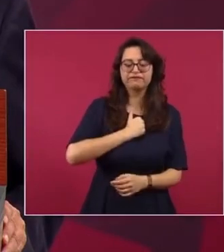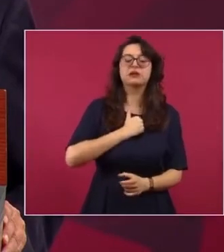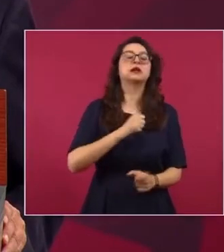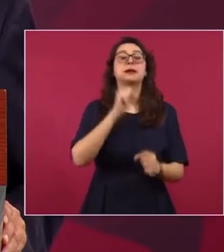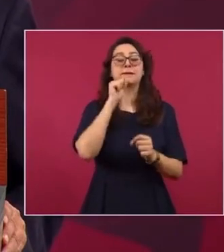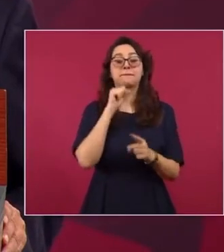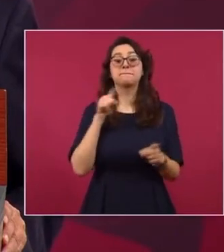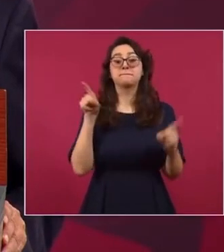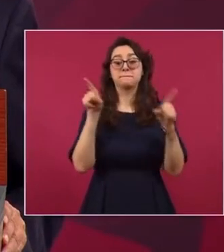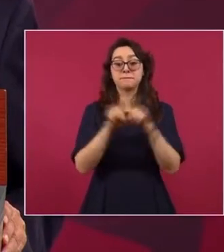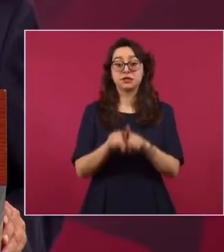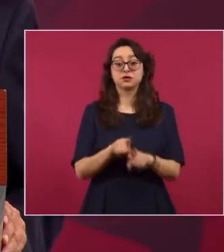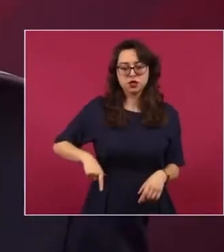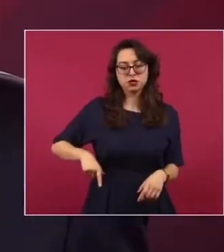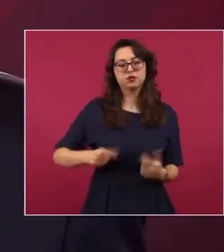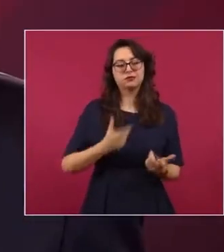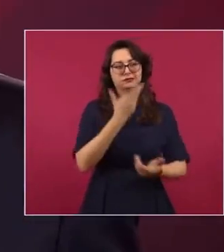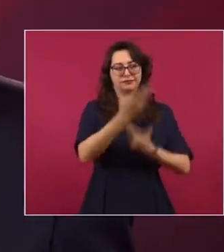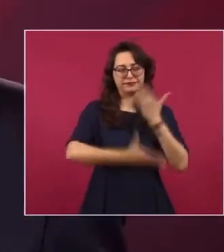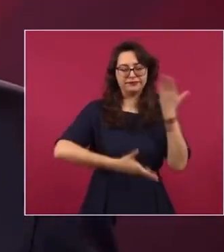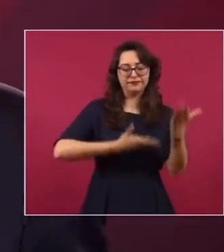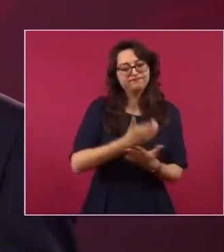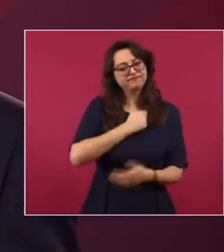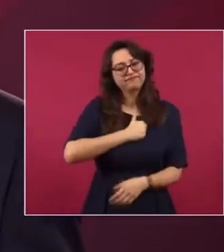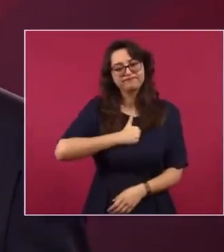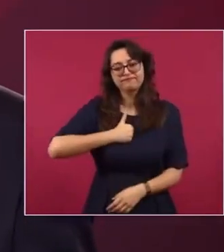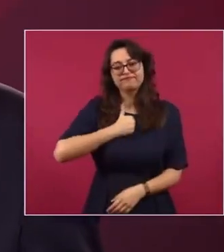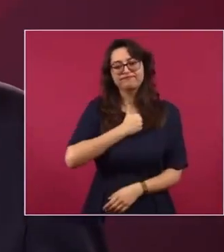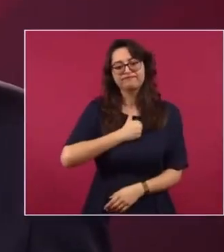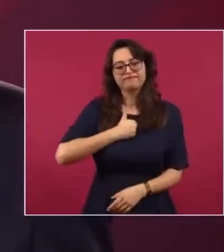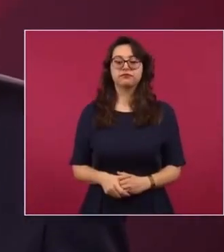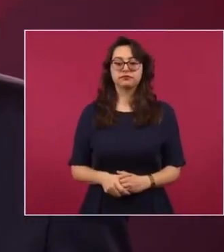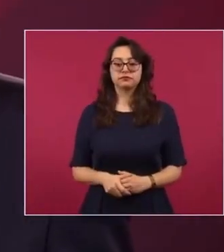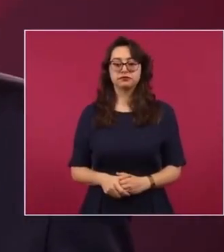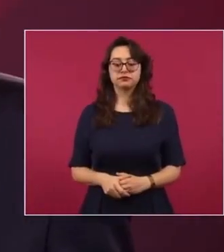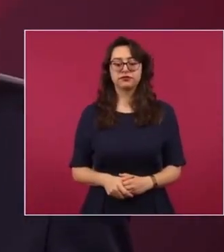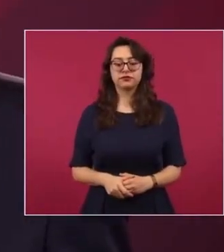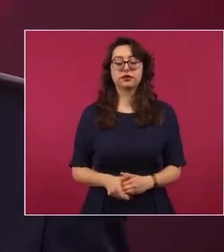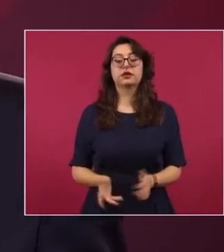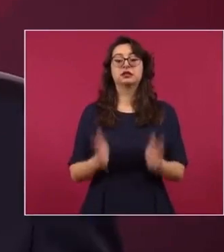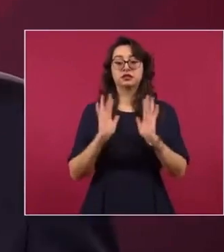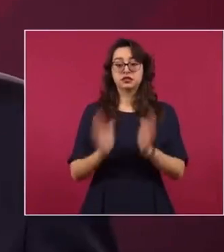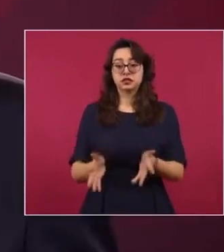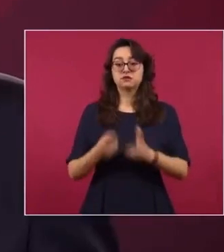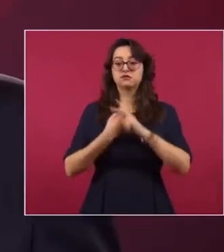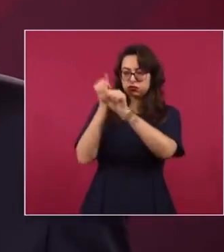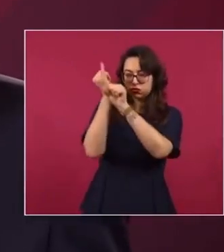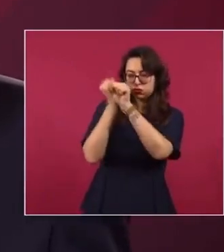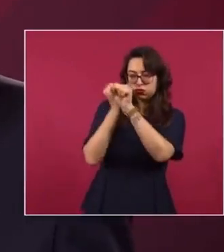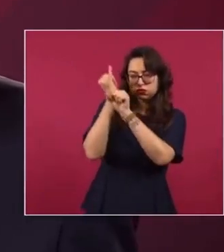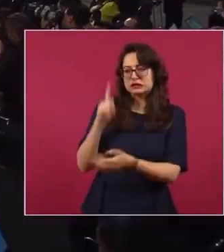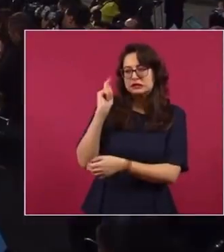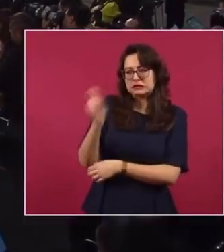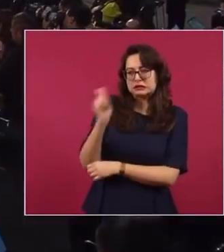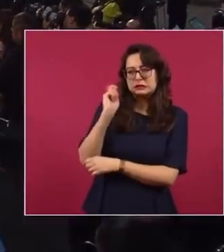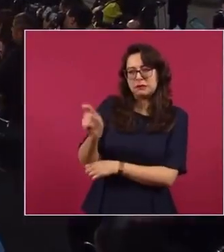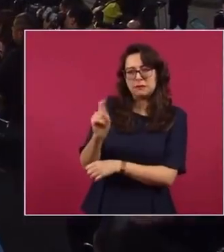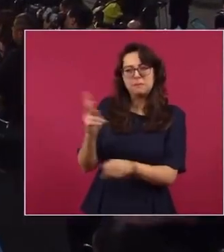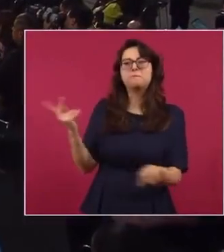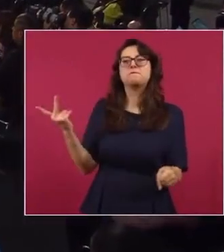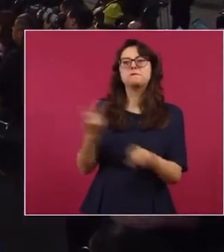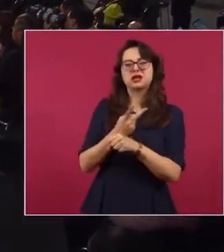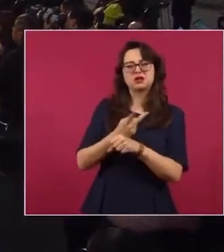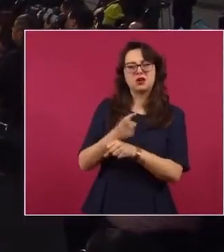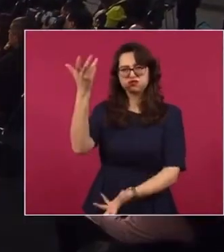de estos países formarles que están haciendo todas las investigaciones para conocer